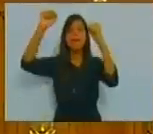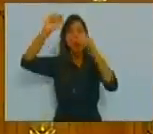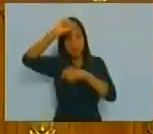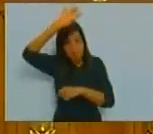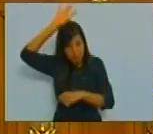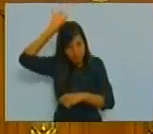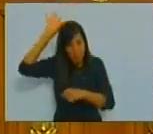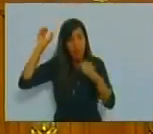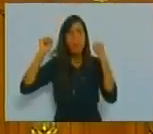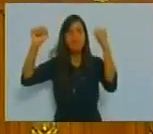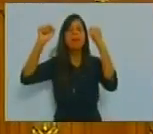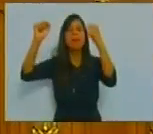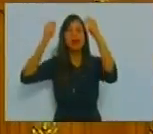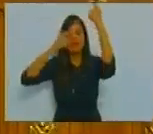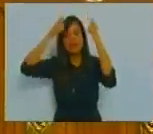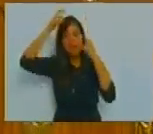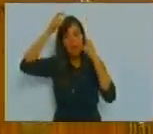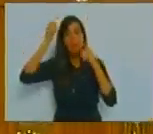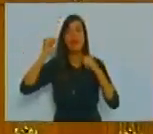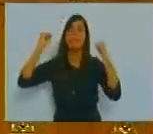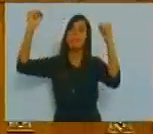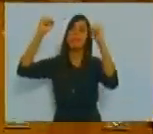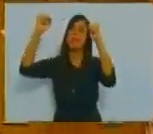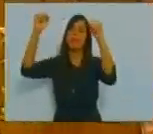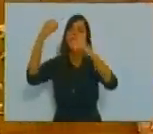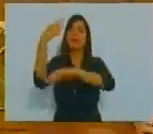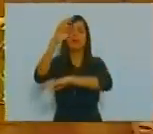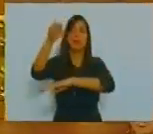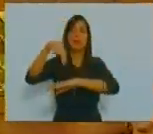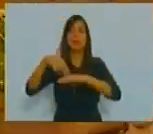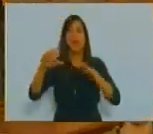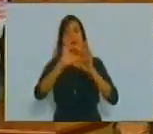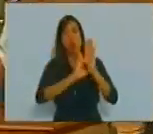viva el comandante Chávez! ¡Que viva la Asamblea Nacional Constituyente!